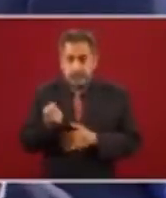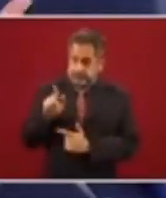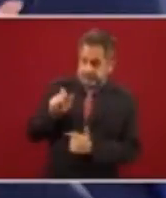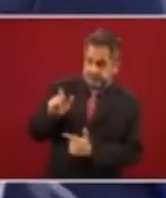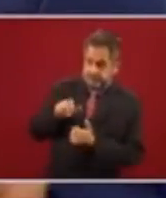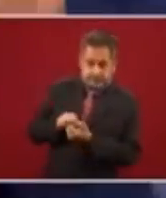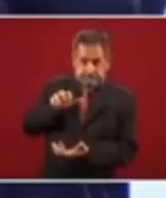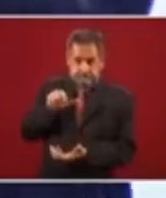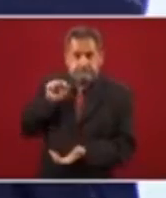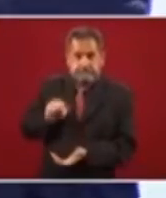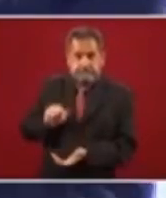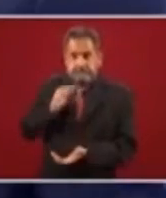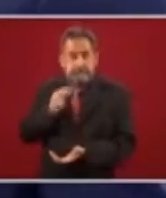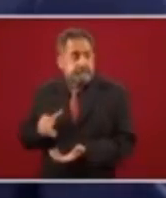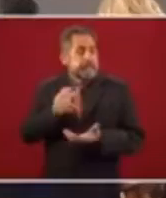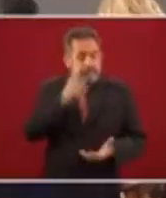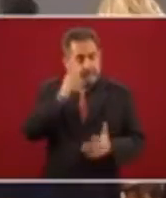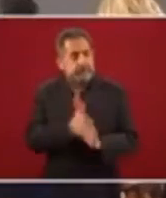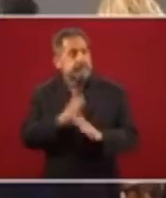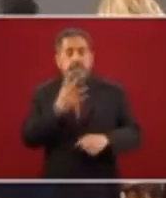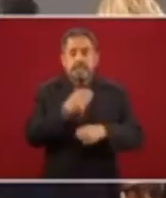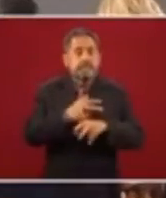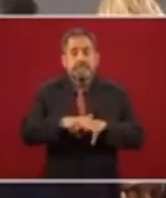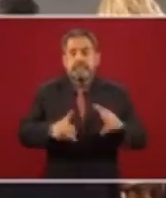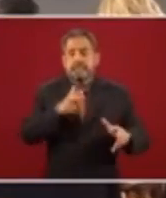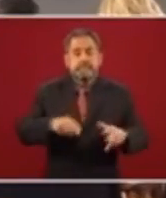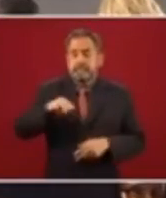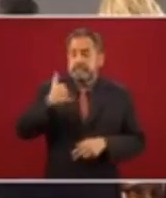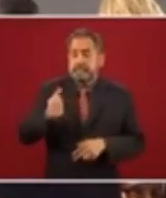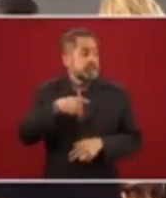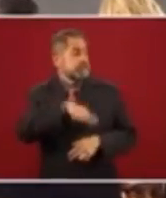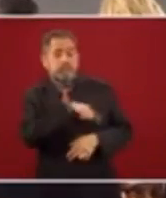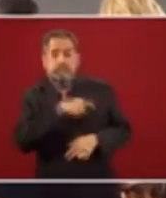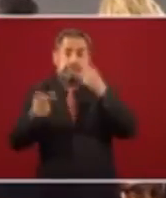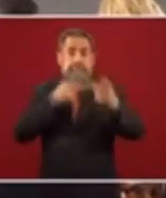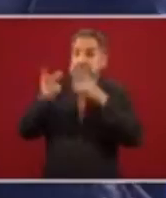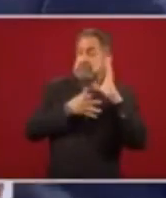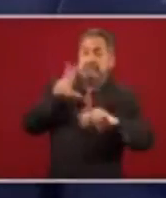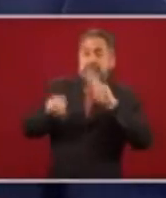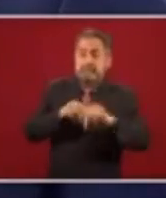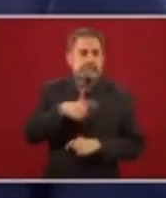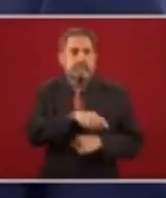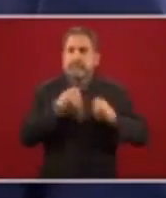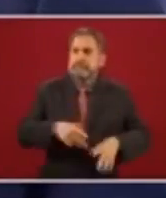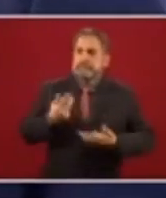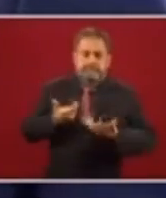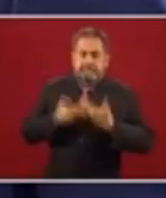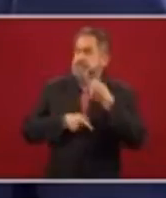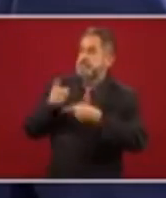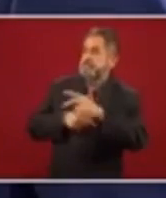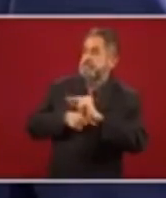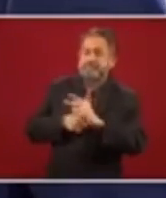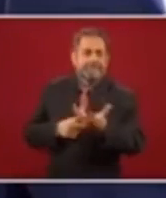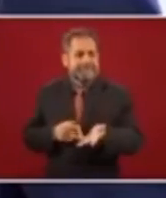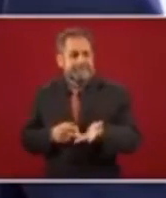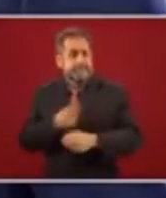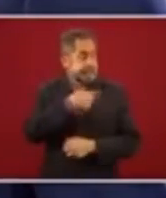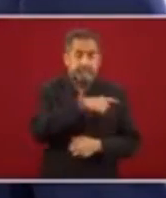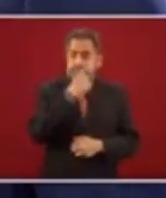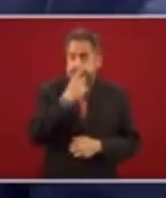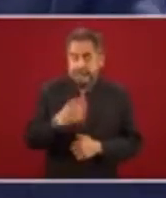fondo se iba a utilizar para la construcción del Tren Maya. Hubo toda una campaña en contra, desde luego los que se sintieron afectados.